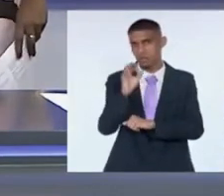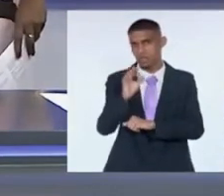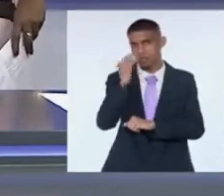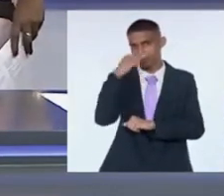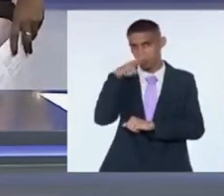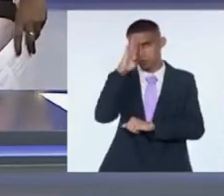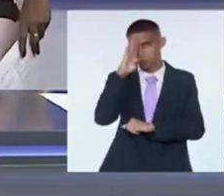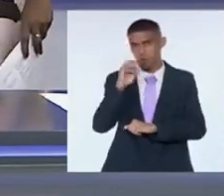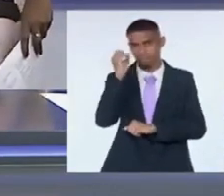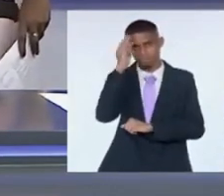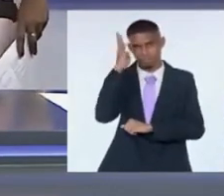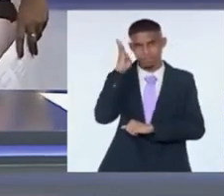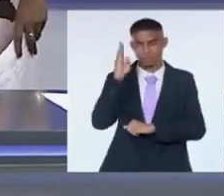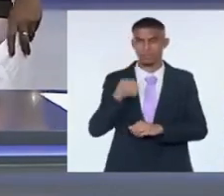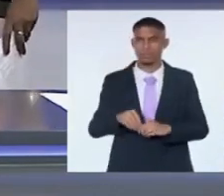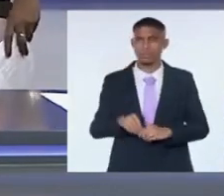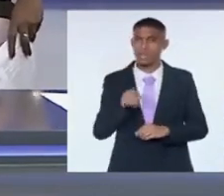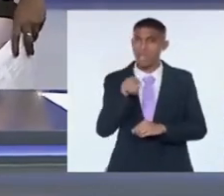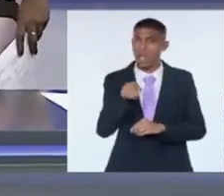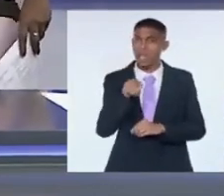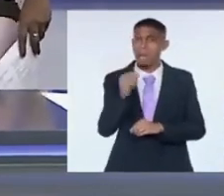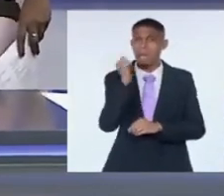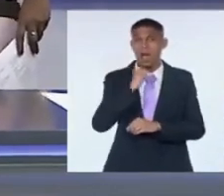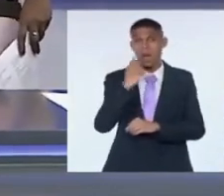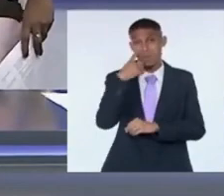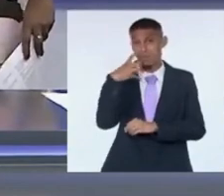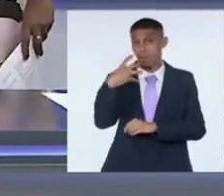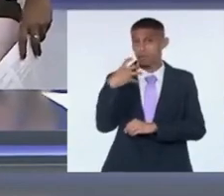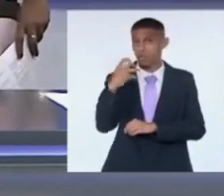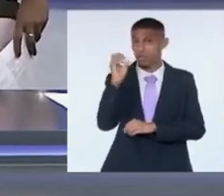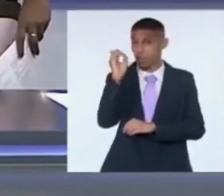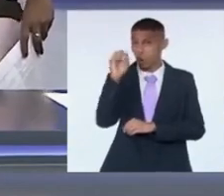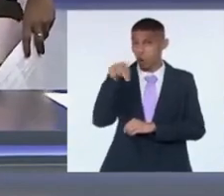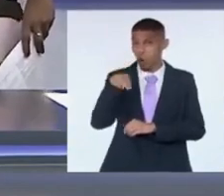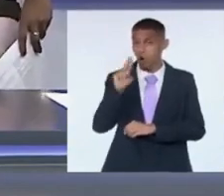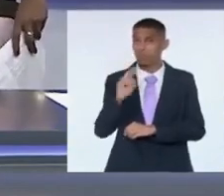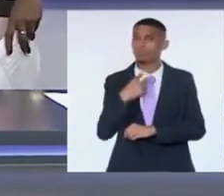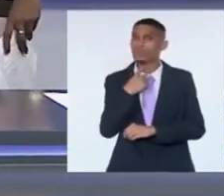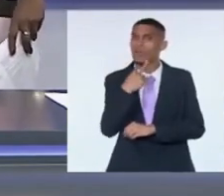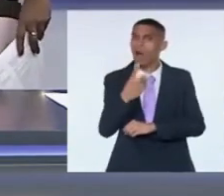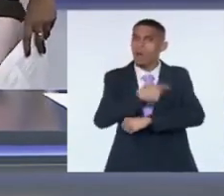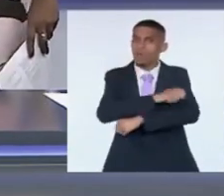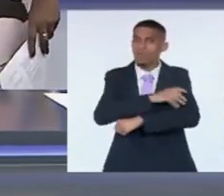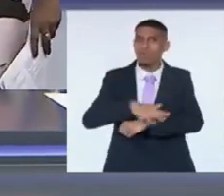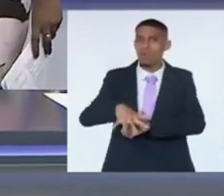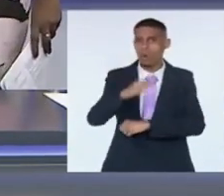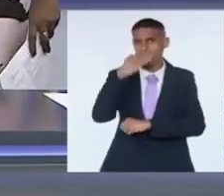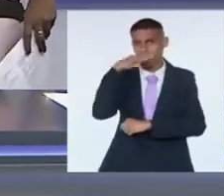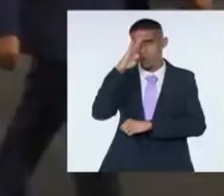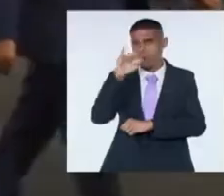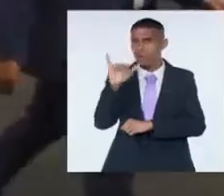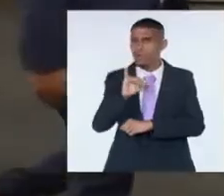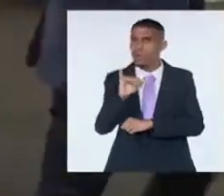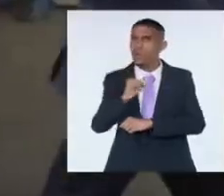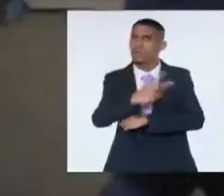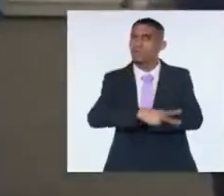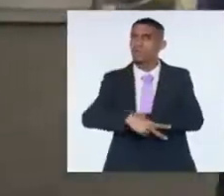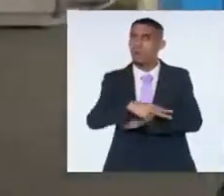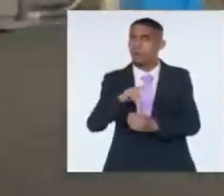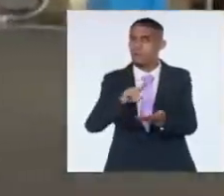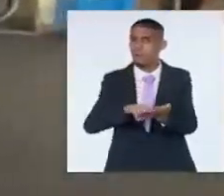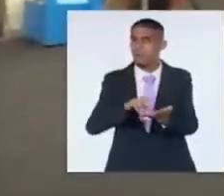Díaz canel Bermúdez Quien llevó al más importante foro internacional la voz de Cuba y la de todos los pueblos del Sur